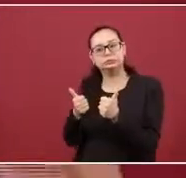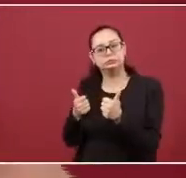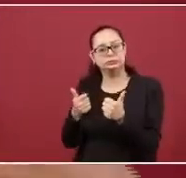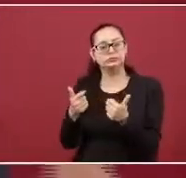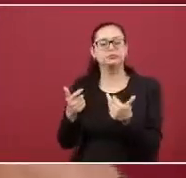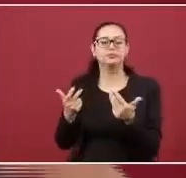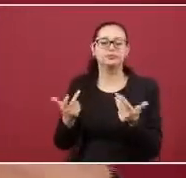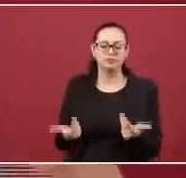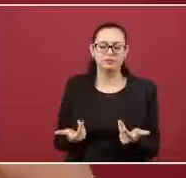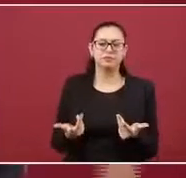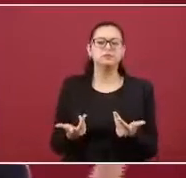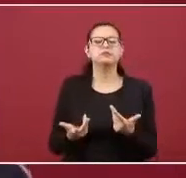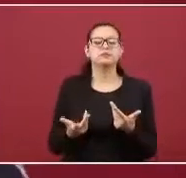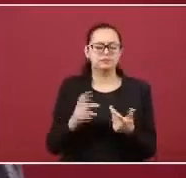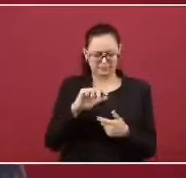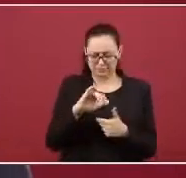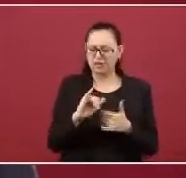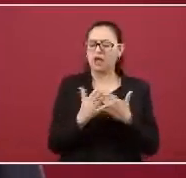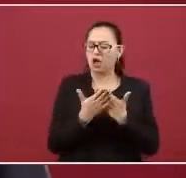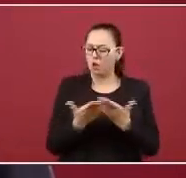ahora hay más información,